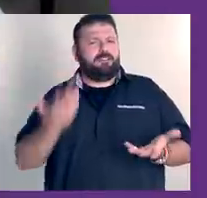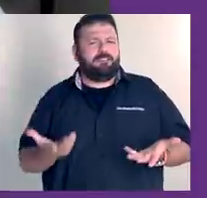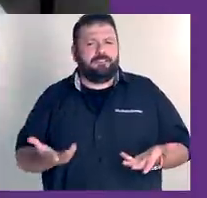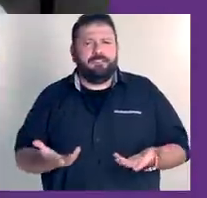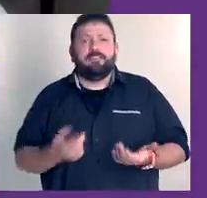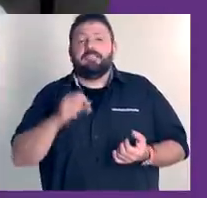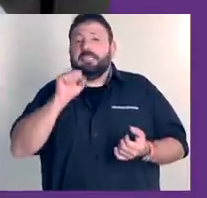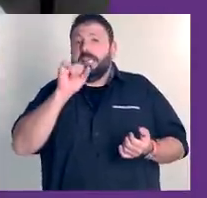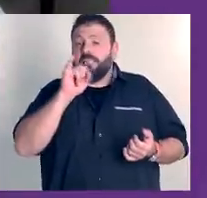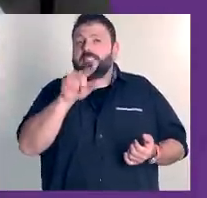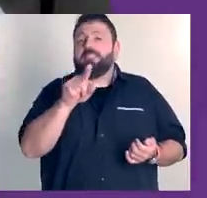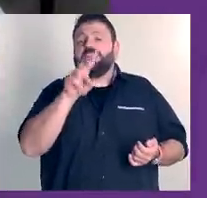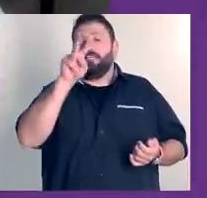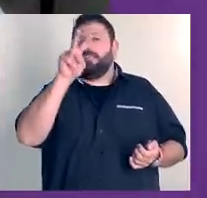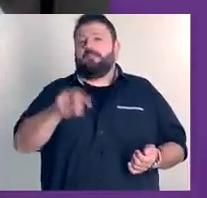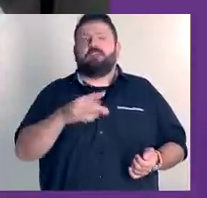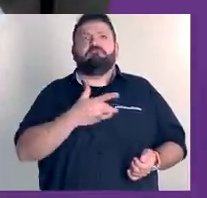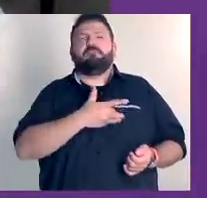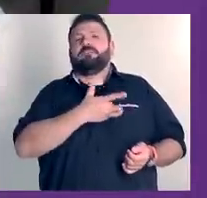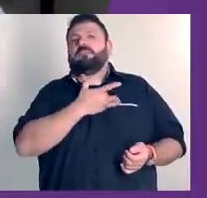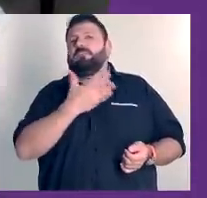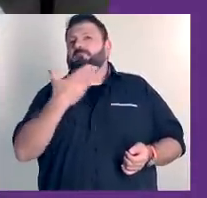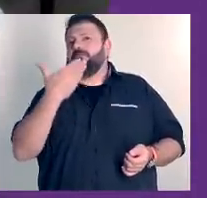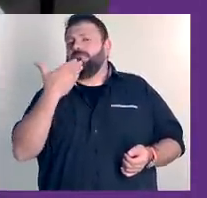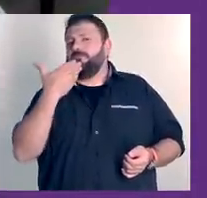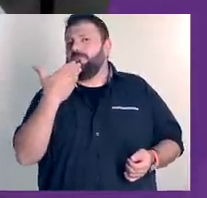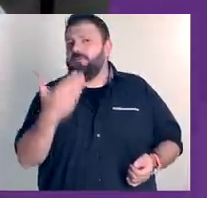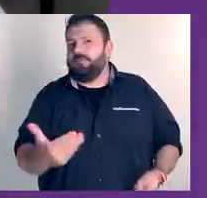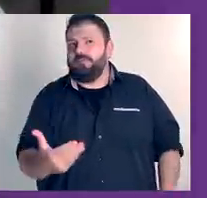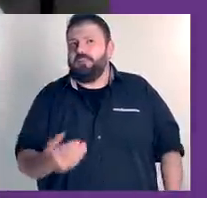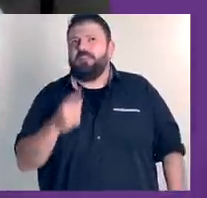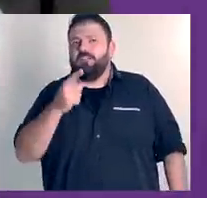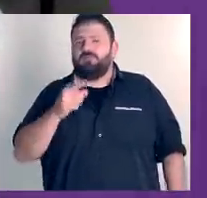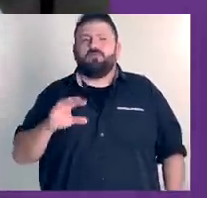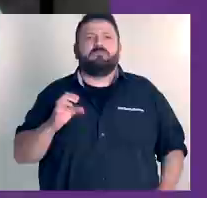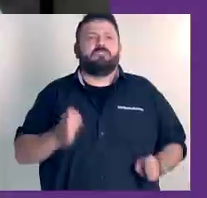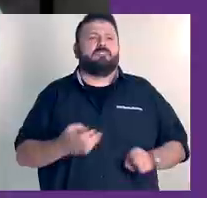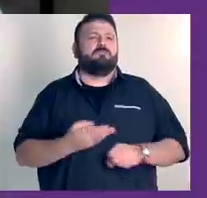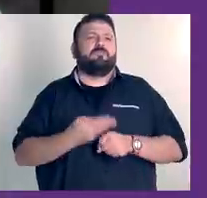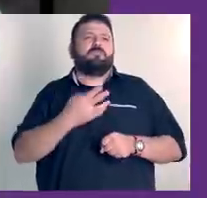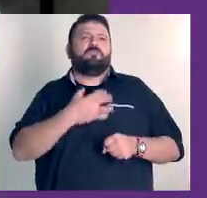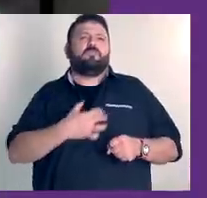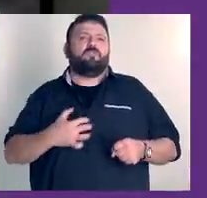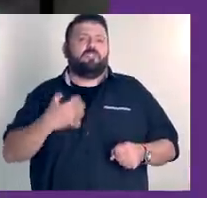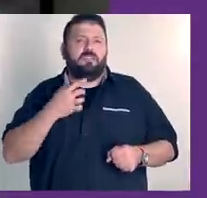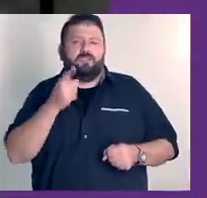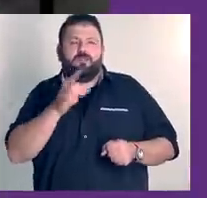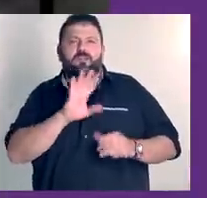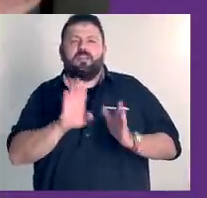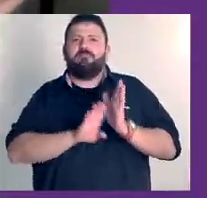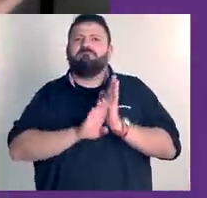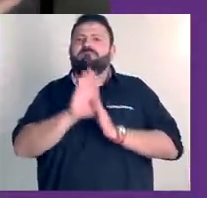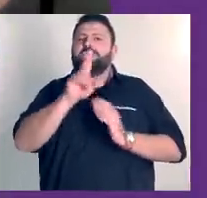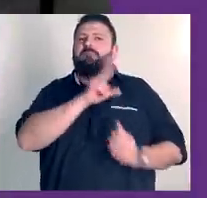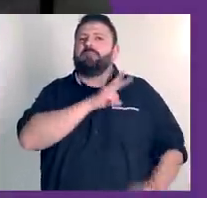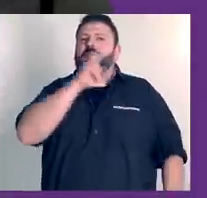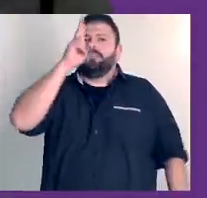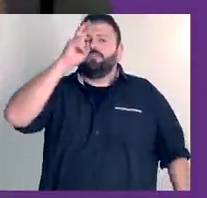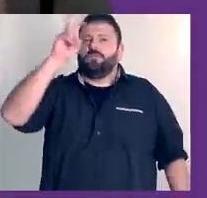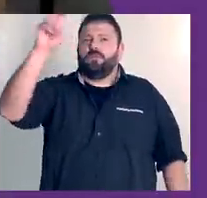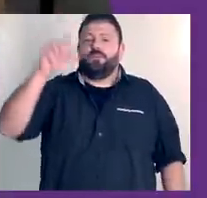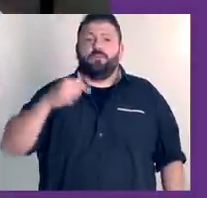te va a poner en un estado en el que tú realmente estás buscando, en el estado de lograr tus sueños. Quiero darte una